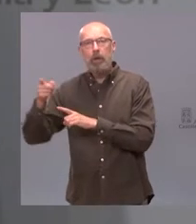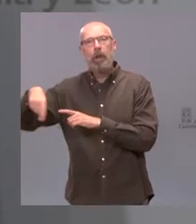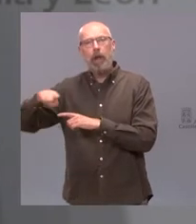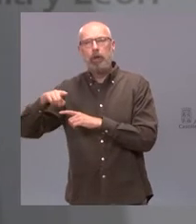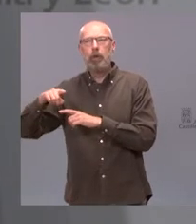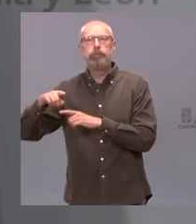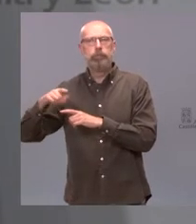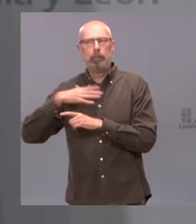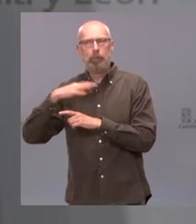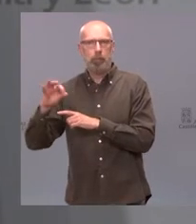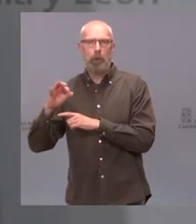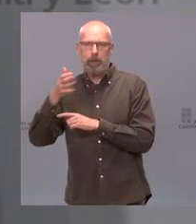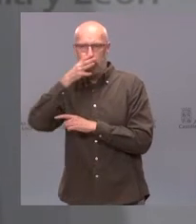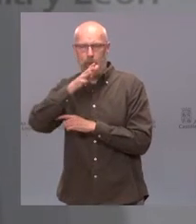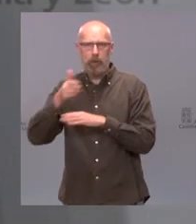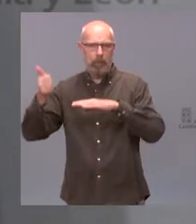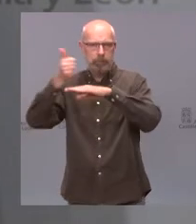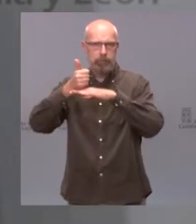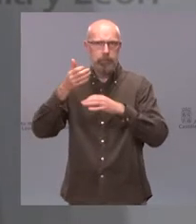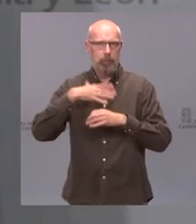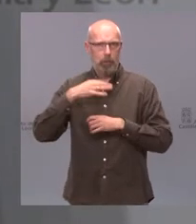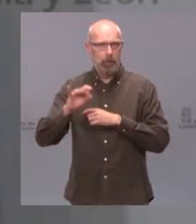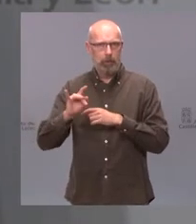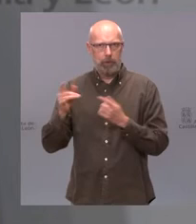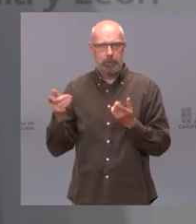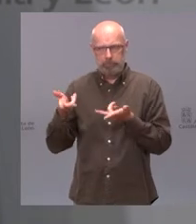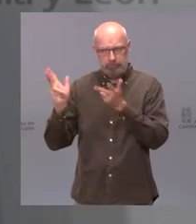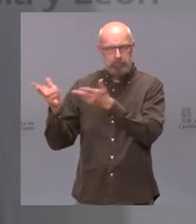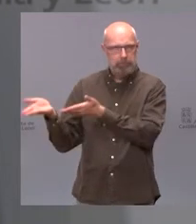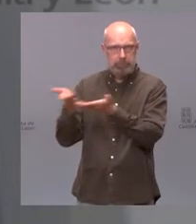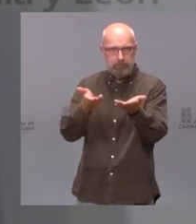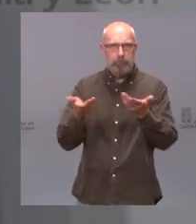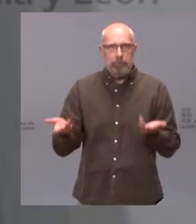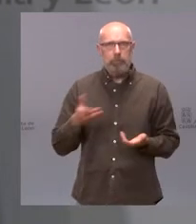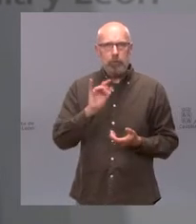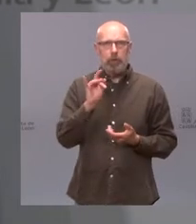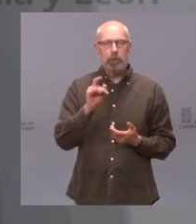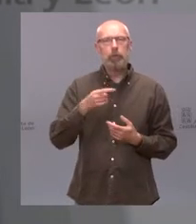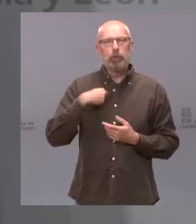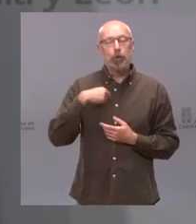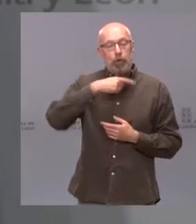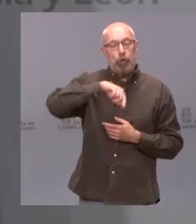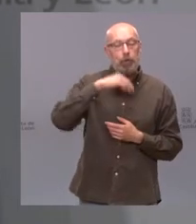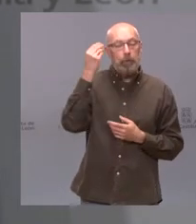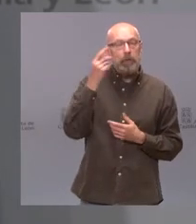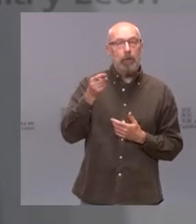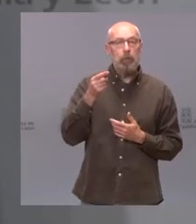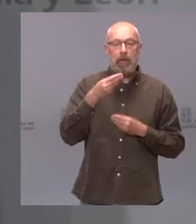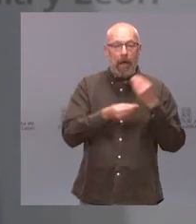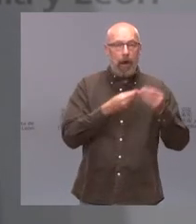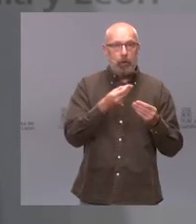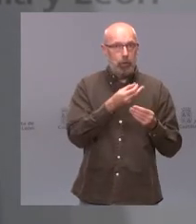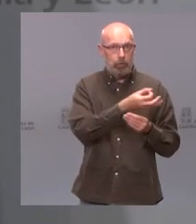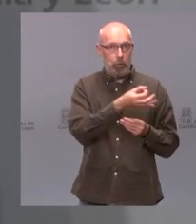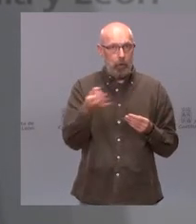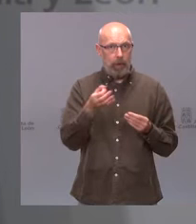de acudir a los tribunales de justicia, no podía ser de otra manera. Nosotros entendemos que se ha procedido de acuerdo